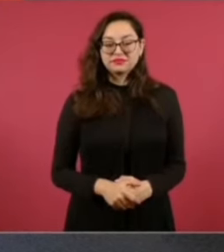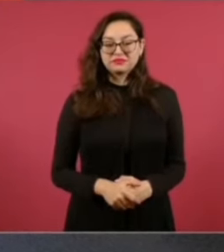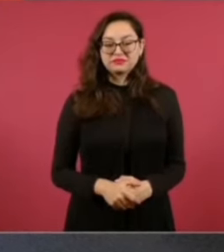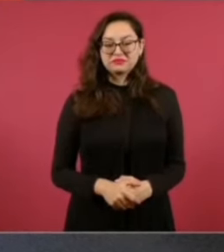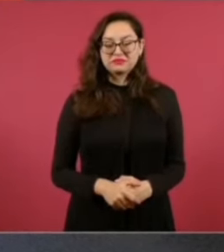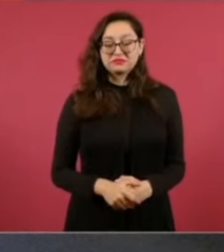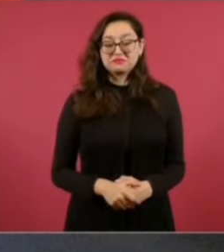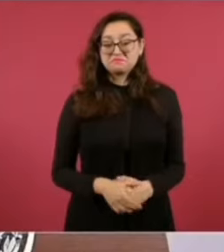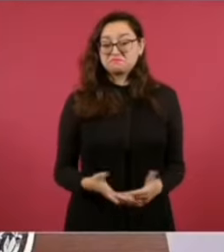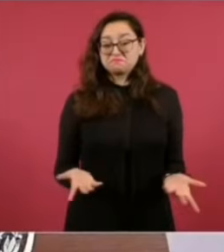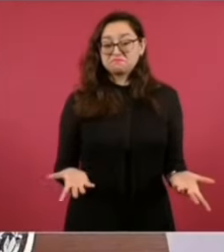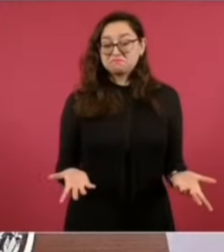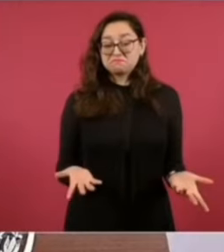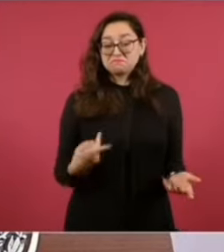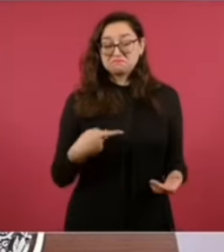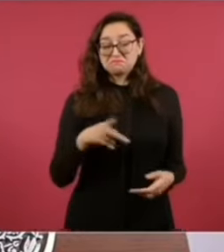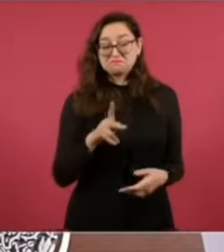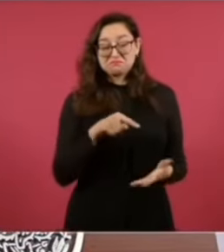Pero ya no